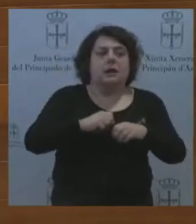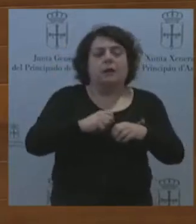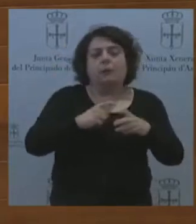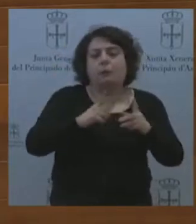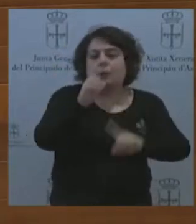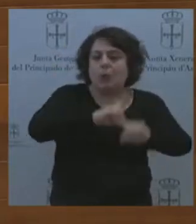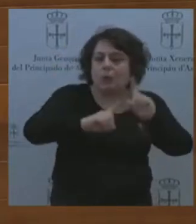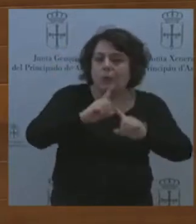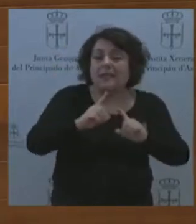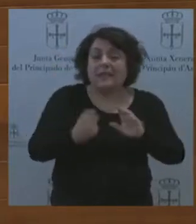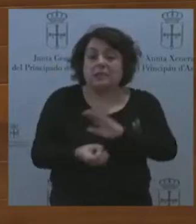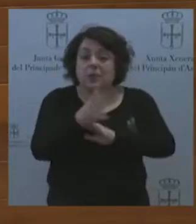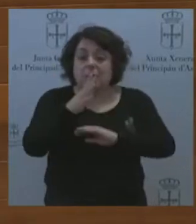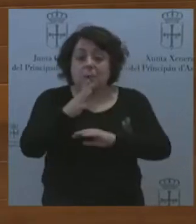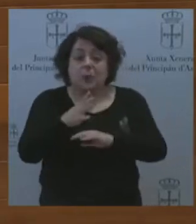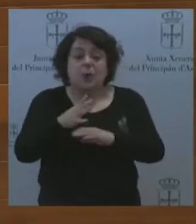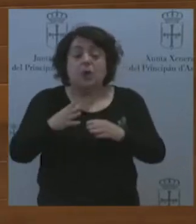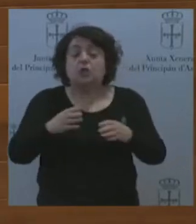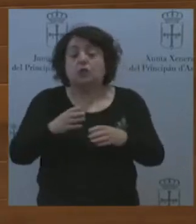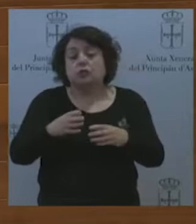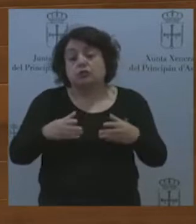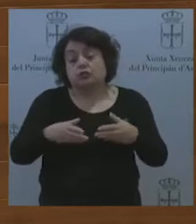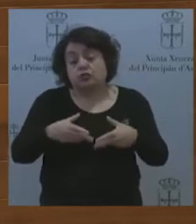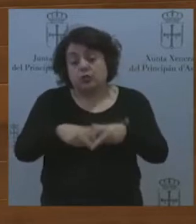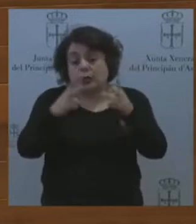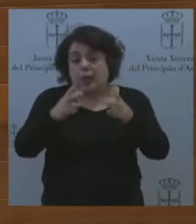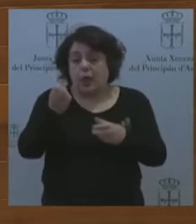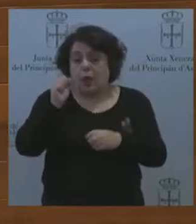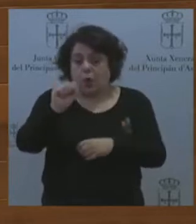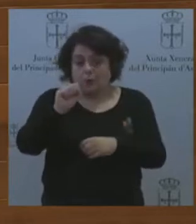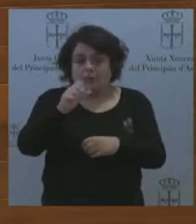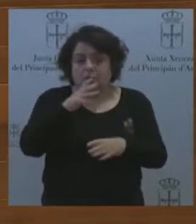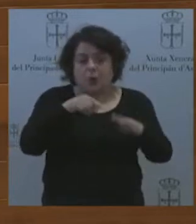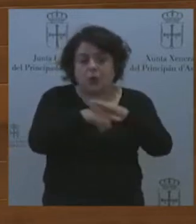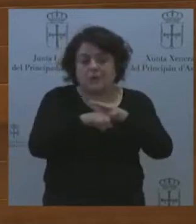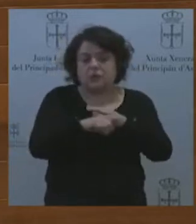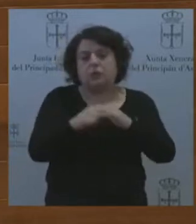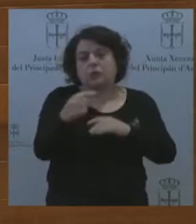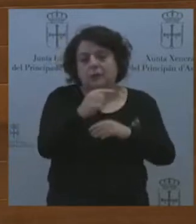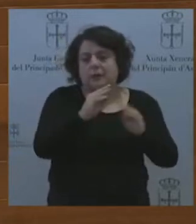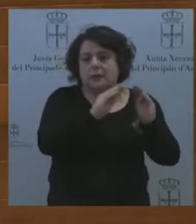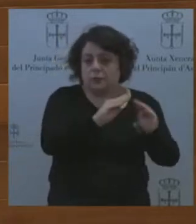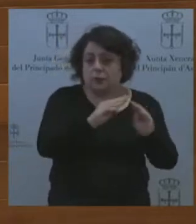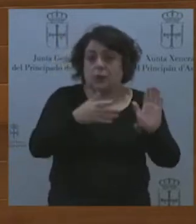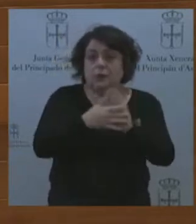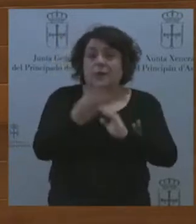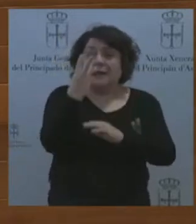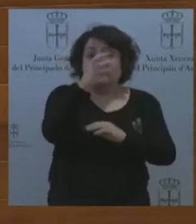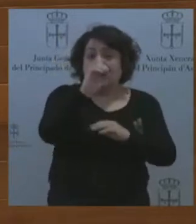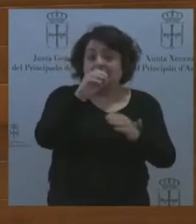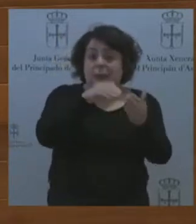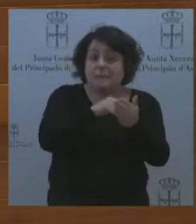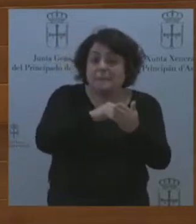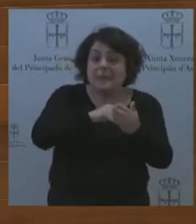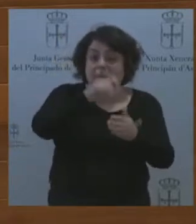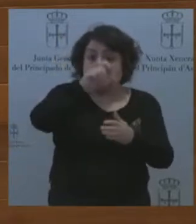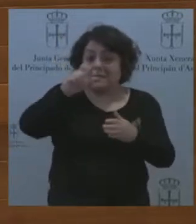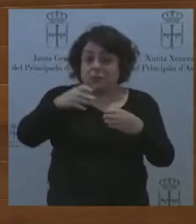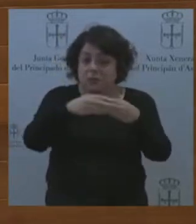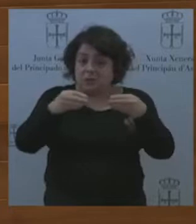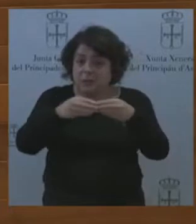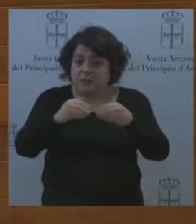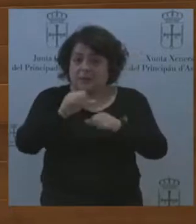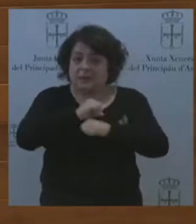gestión. Recopilemos. Tenemos 30.000 pacientes más que hace un año esperando a ser operados o vistos por un especialista, más